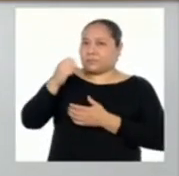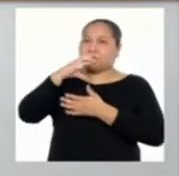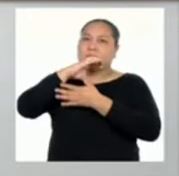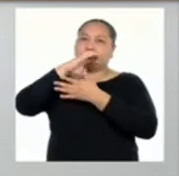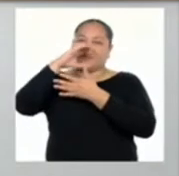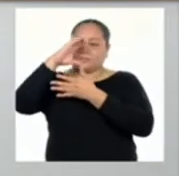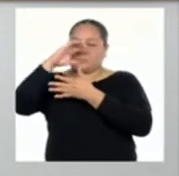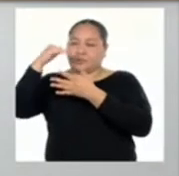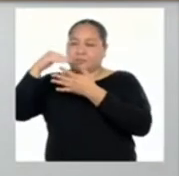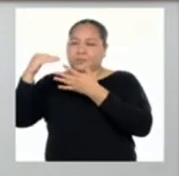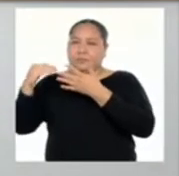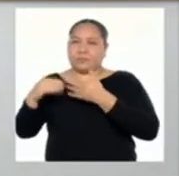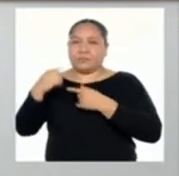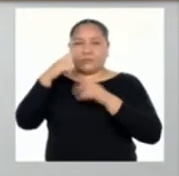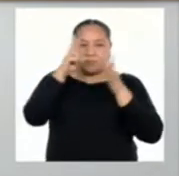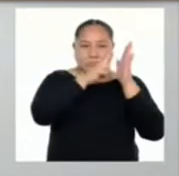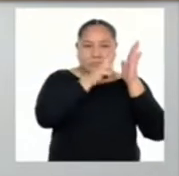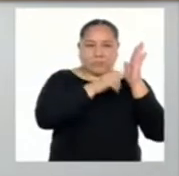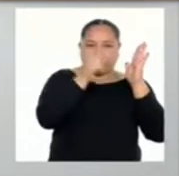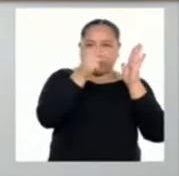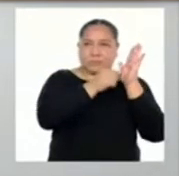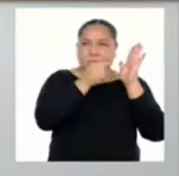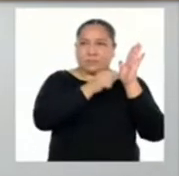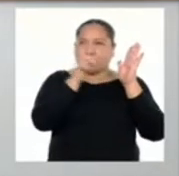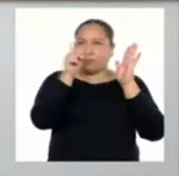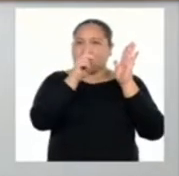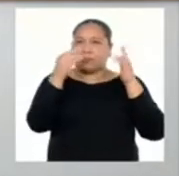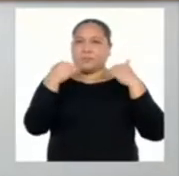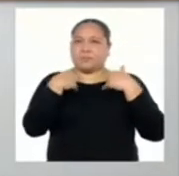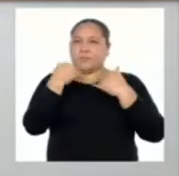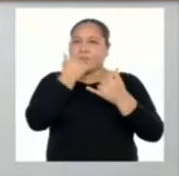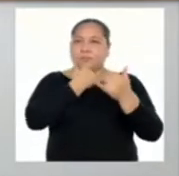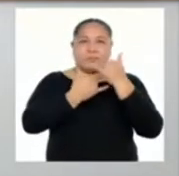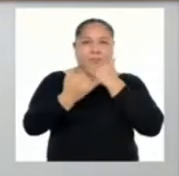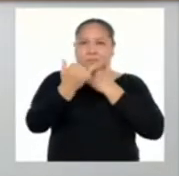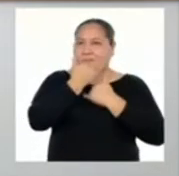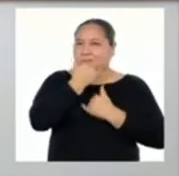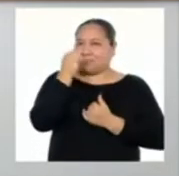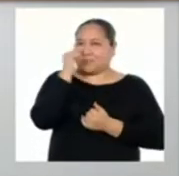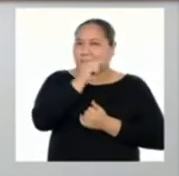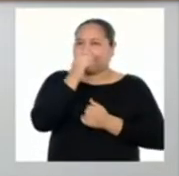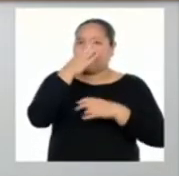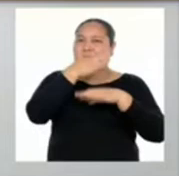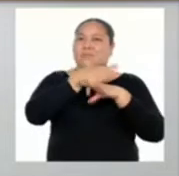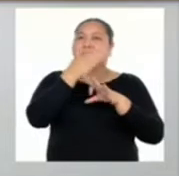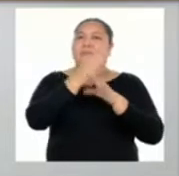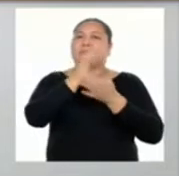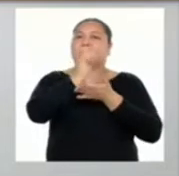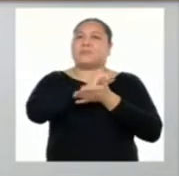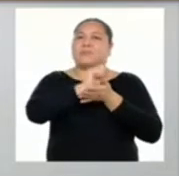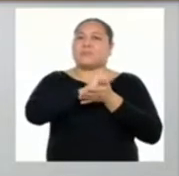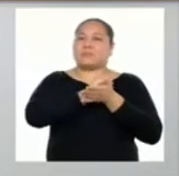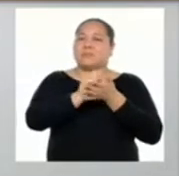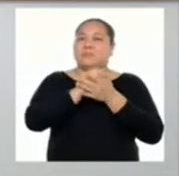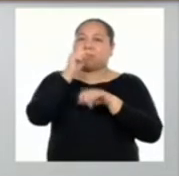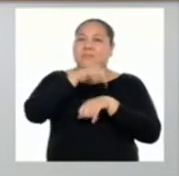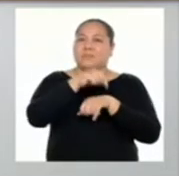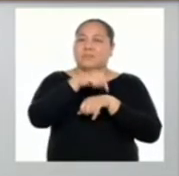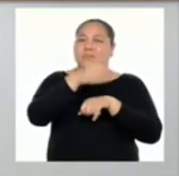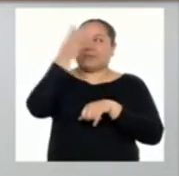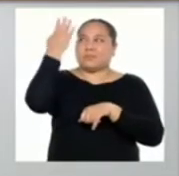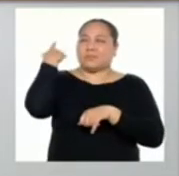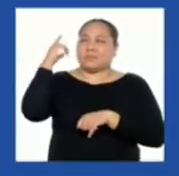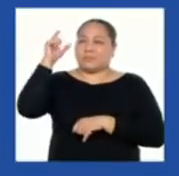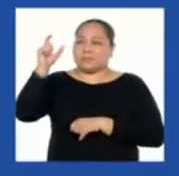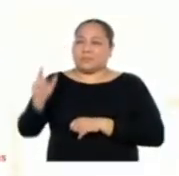texto, Jonathan, el cual, por si acaso, no tiene errores. Esa era la forma de escribir de la época y